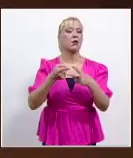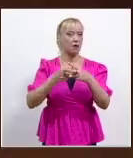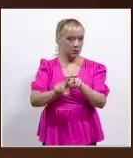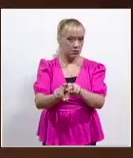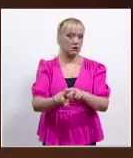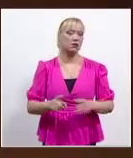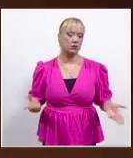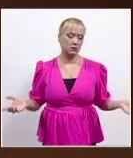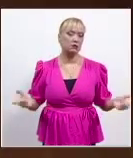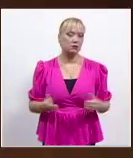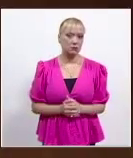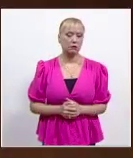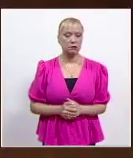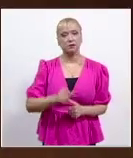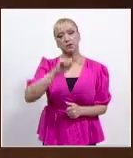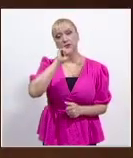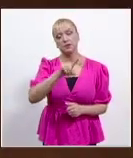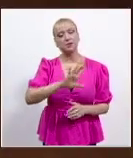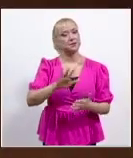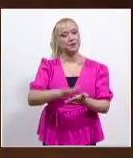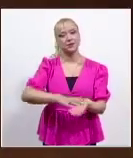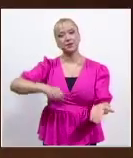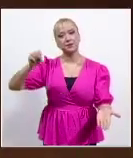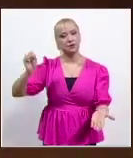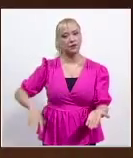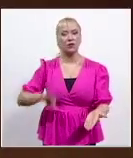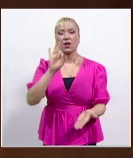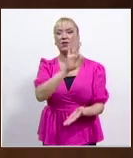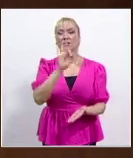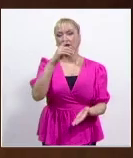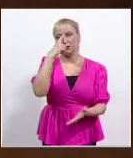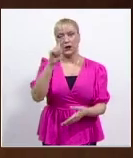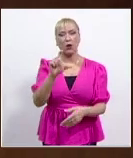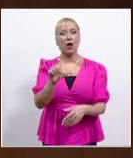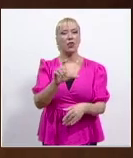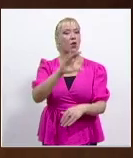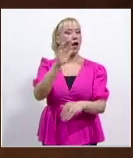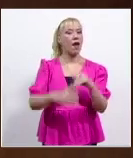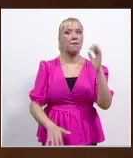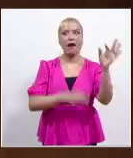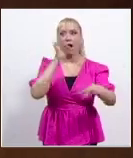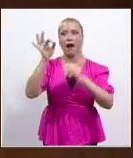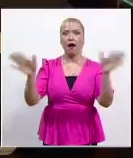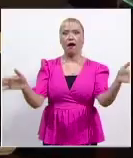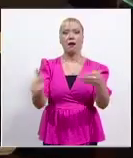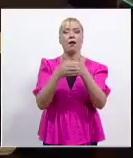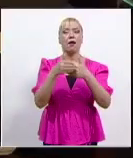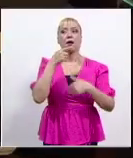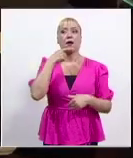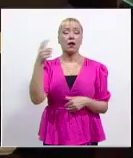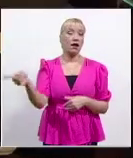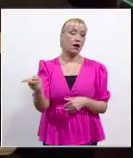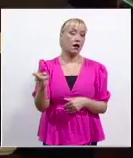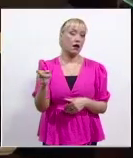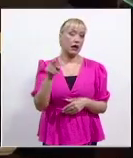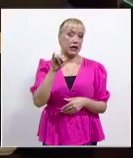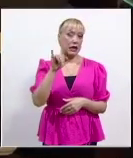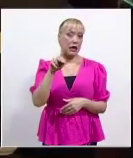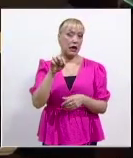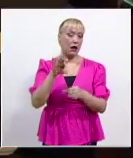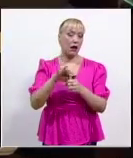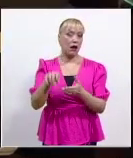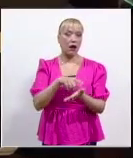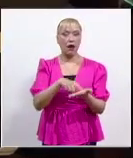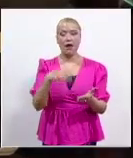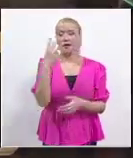La Sala Superior también dejó sin efecto la fecha de conclusión de las precampañas federales que el INE había establecido en otro acuerdo para el